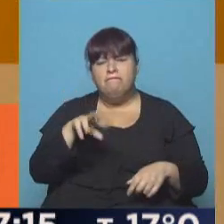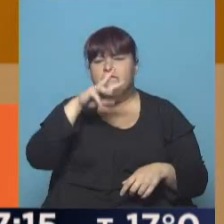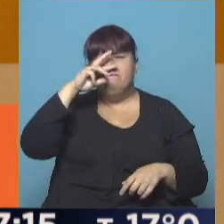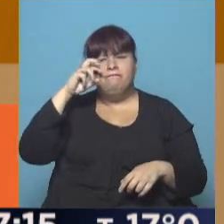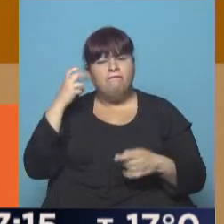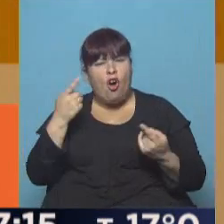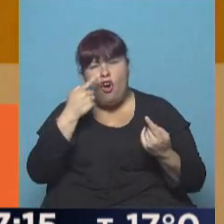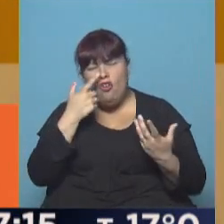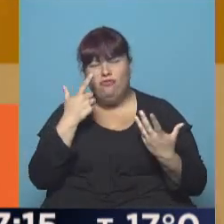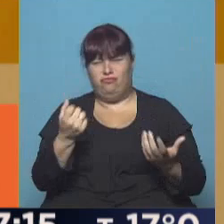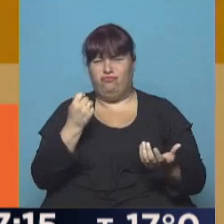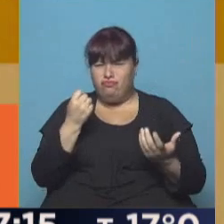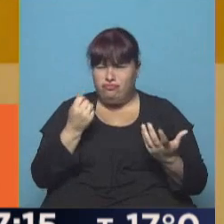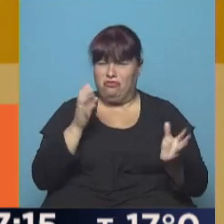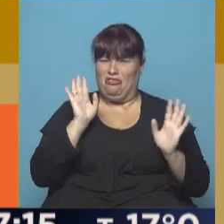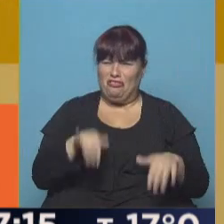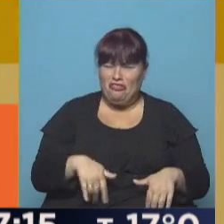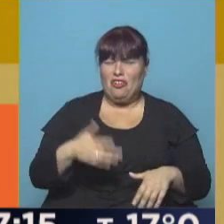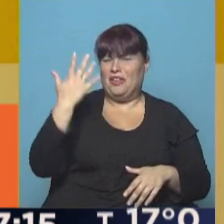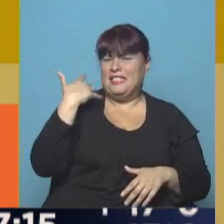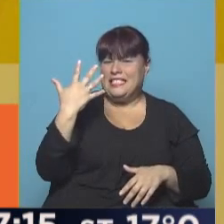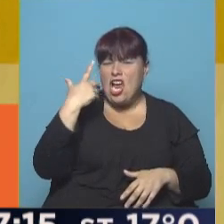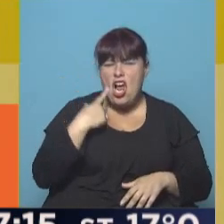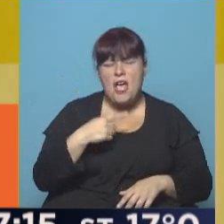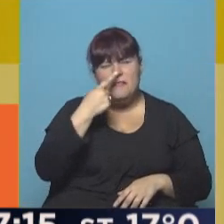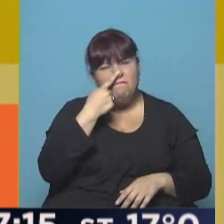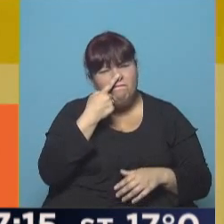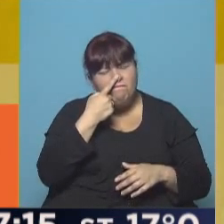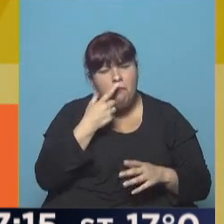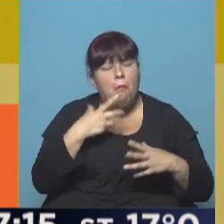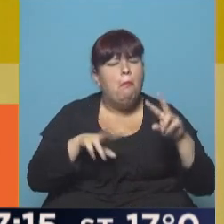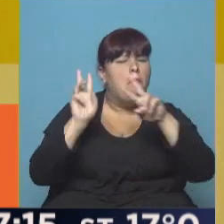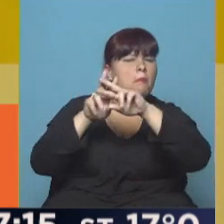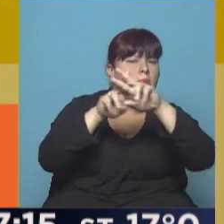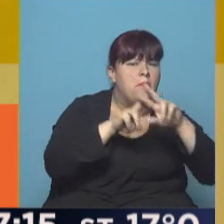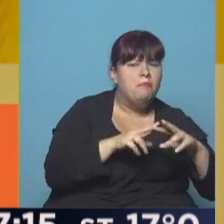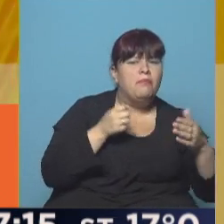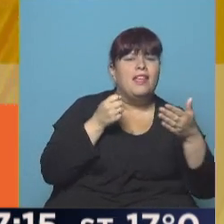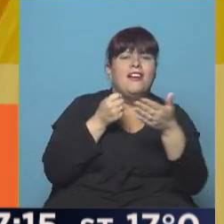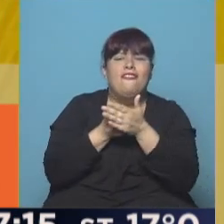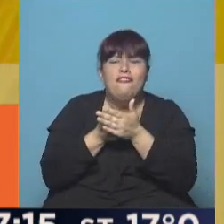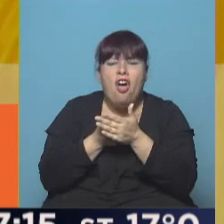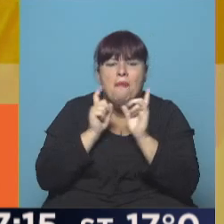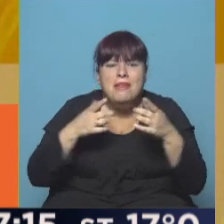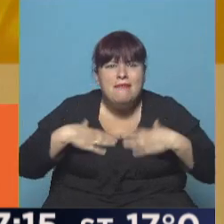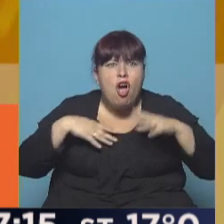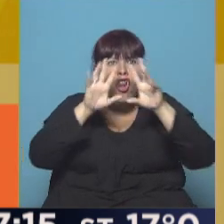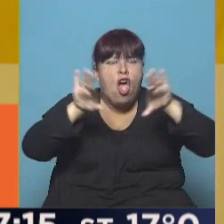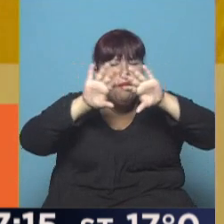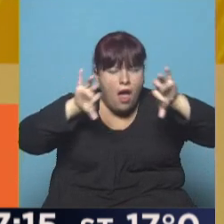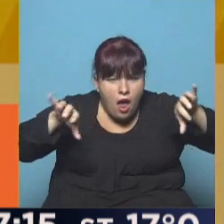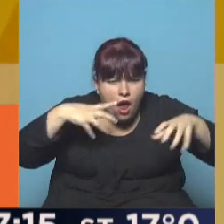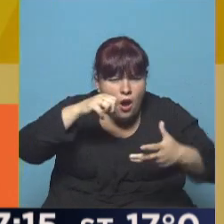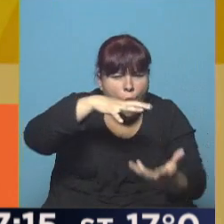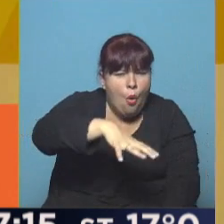percibir fuertes olores desagradables desde hace ya 5 días, cuando se logró revisar, por supuesto, el fondo de su propio placar y halló